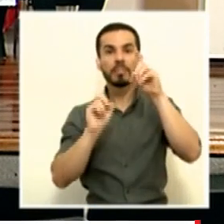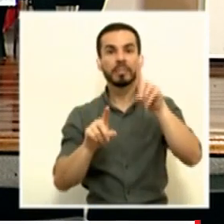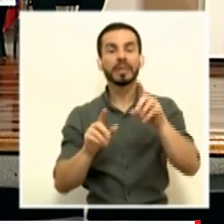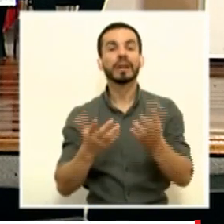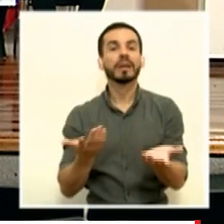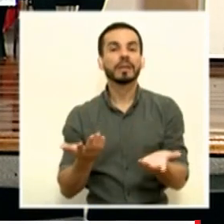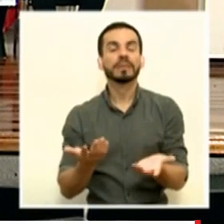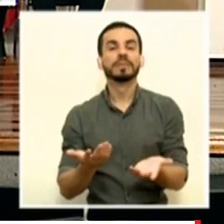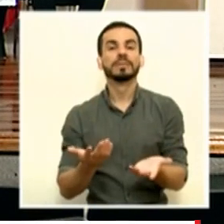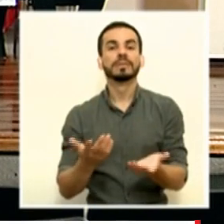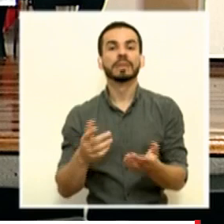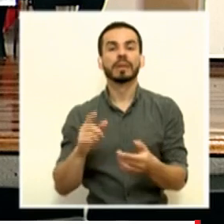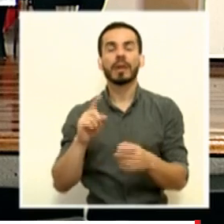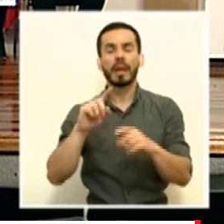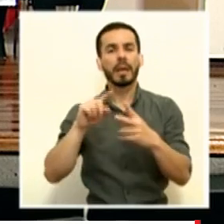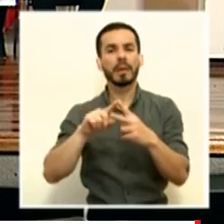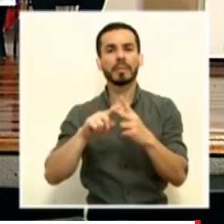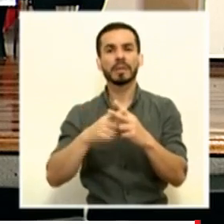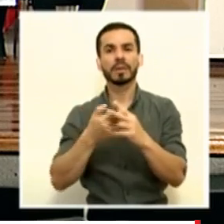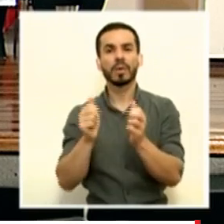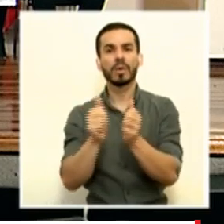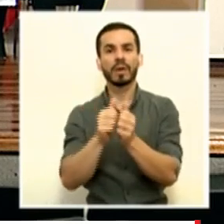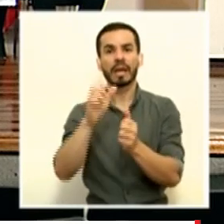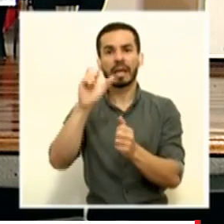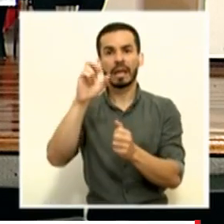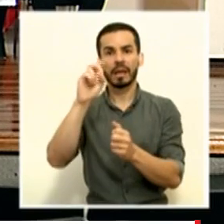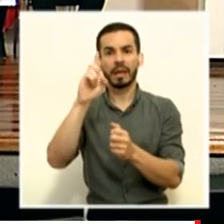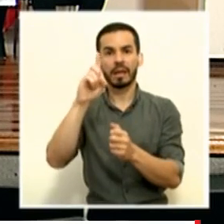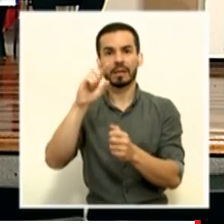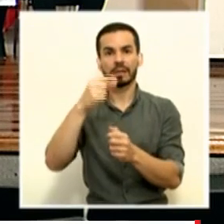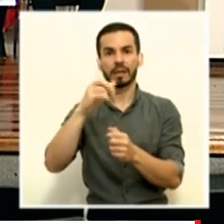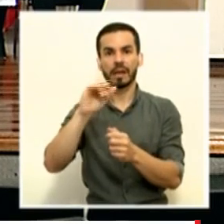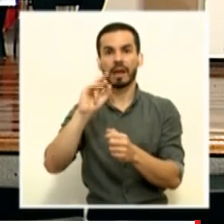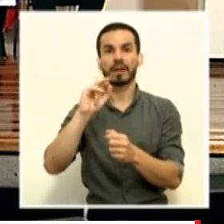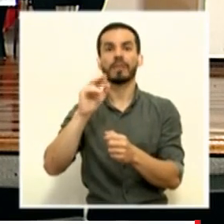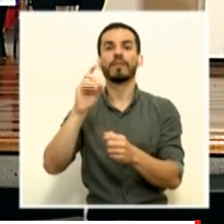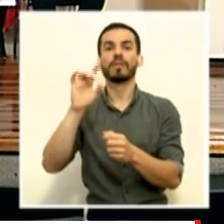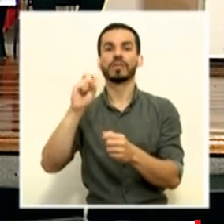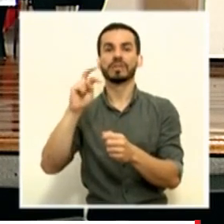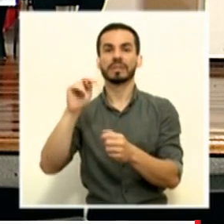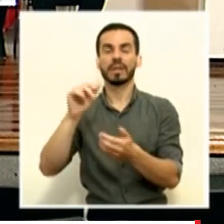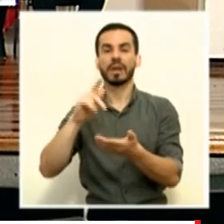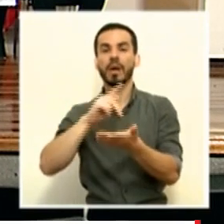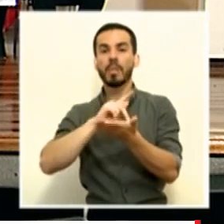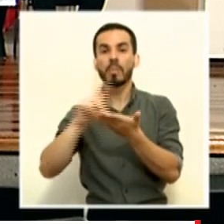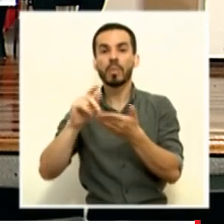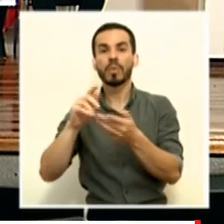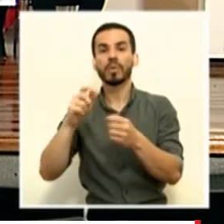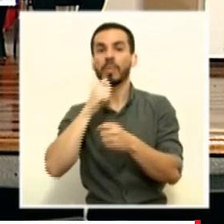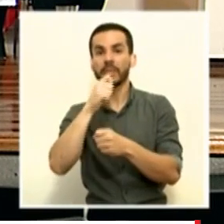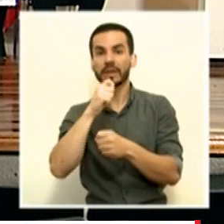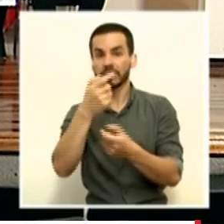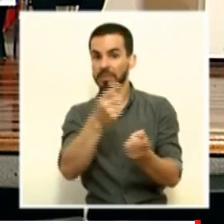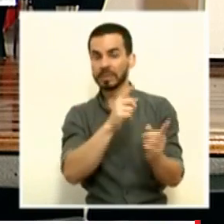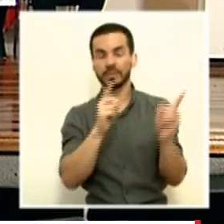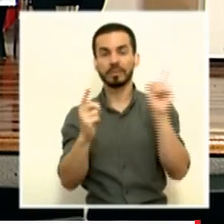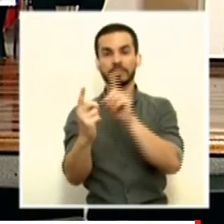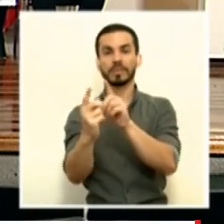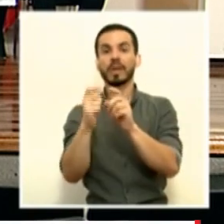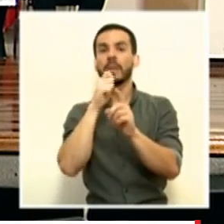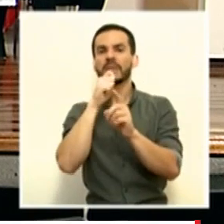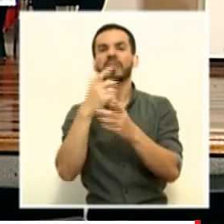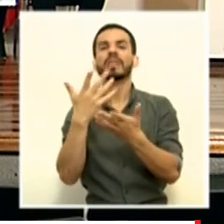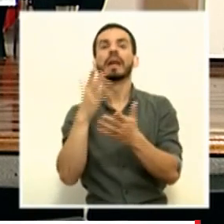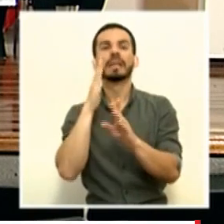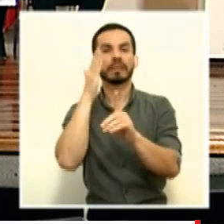Precisamente iniciamos con don Edgar Fonseca del medio Puro Periodismo. Don Edgar, se acerca por favor al micrófono y